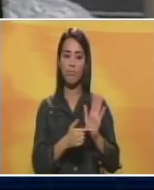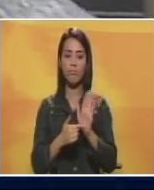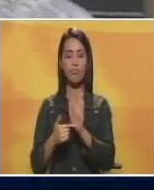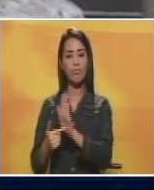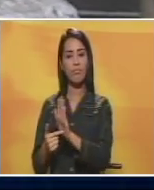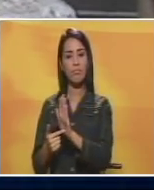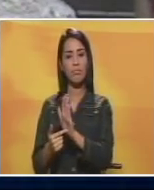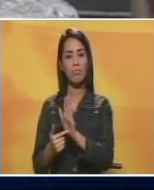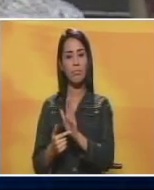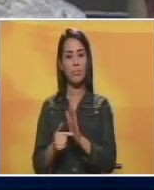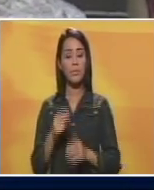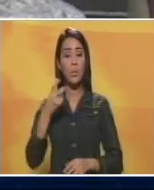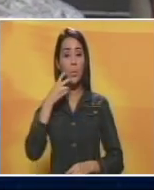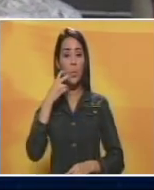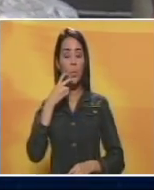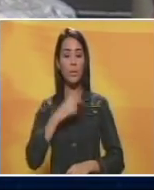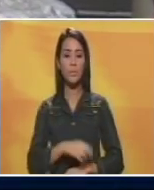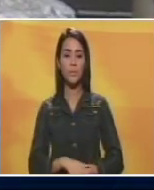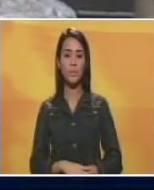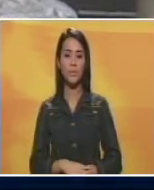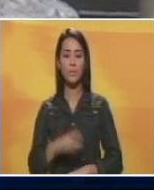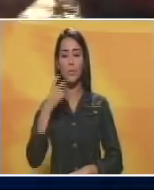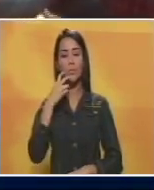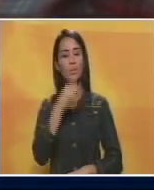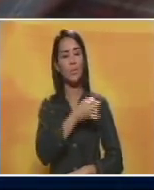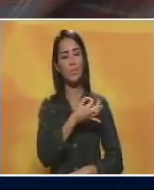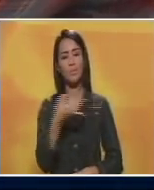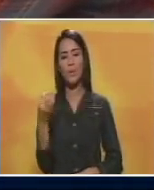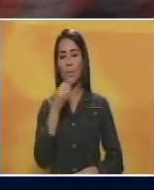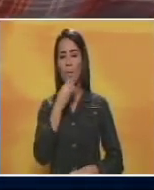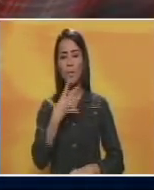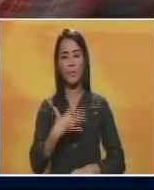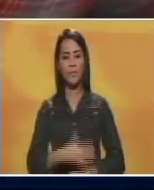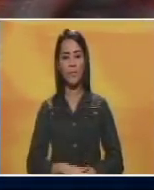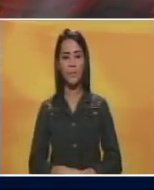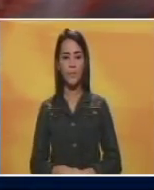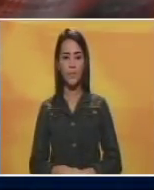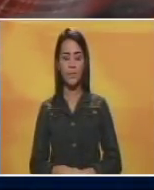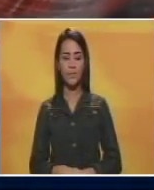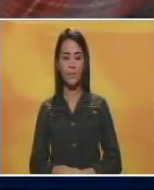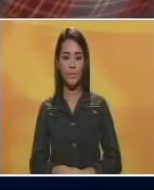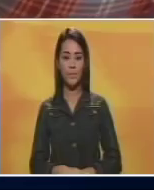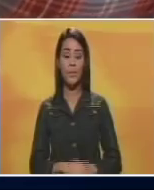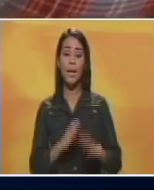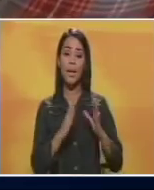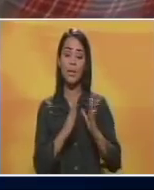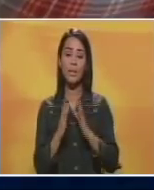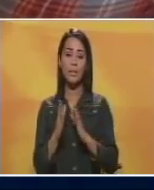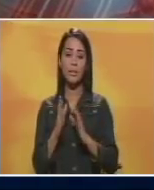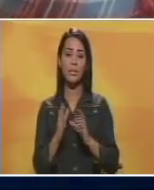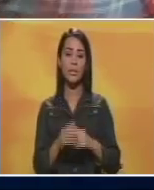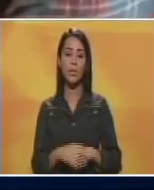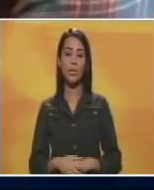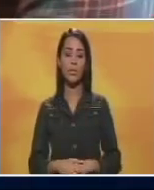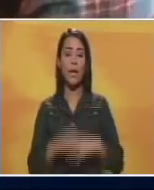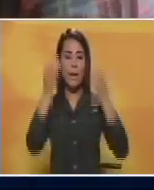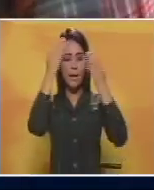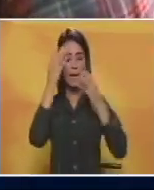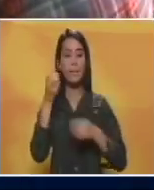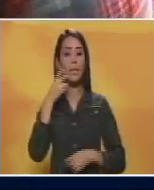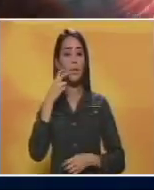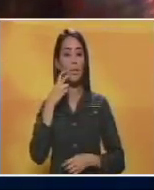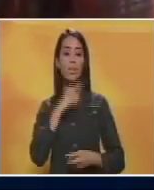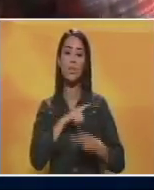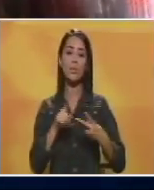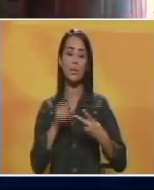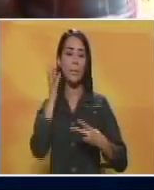nuestro cacao caripiteño, un cacao de excelente calidad. Por su parte, la organización Reina del Cacao y su soberana